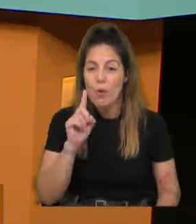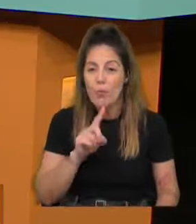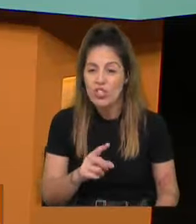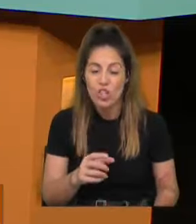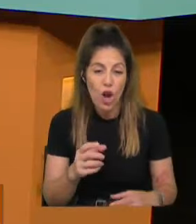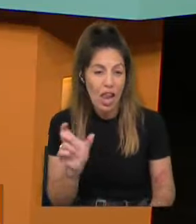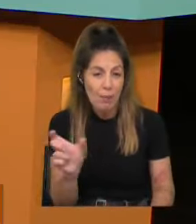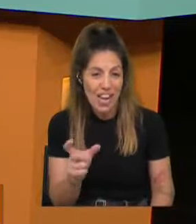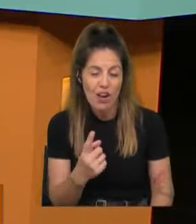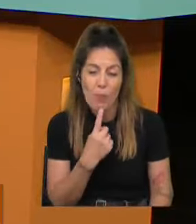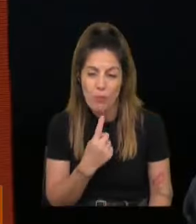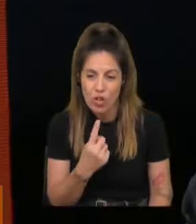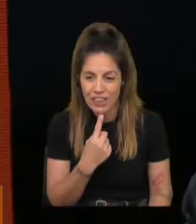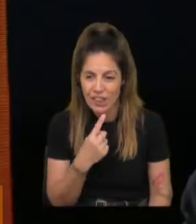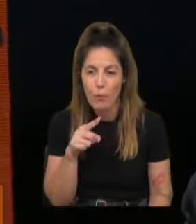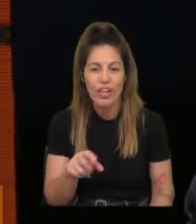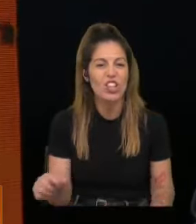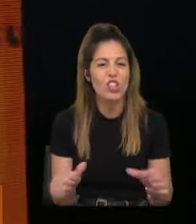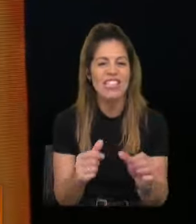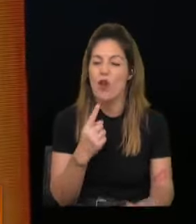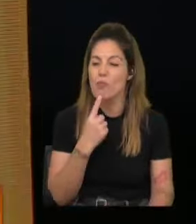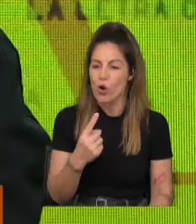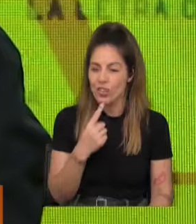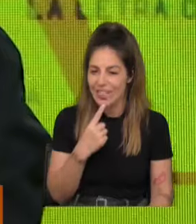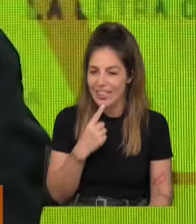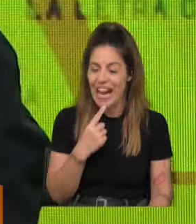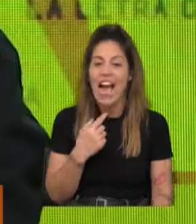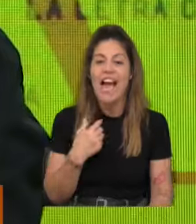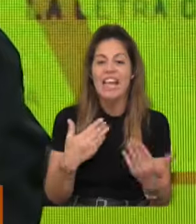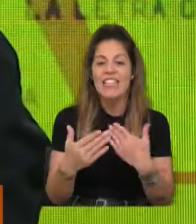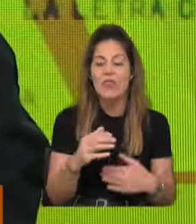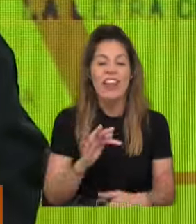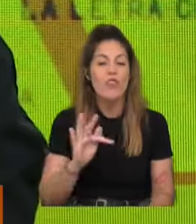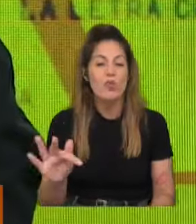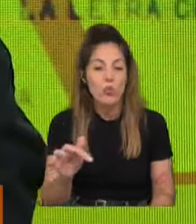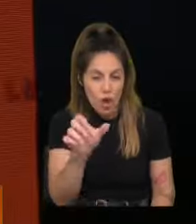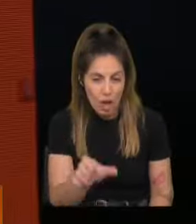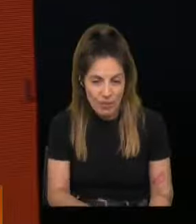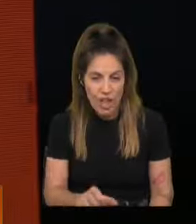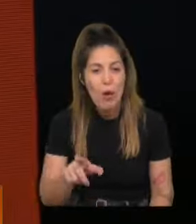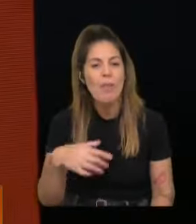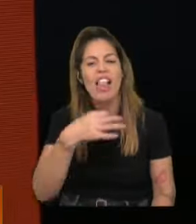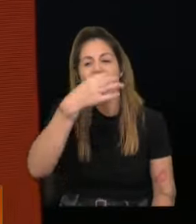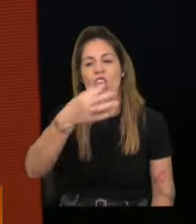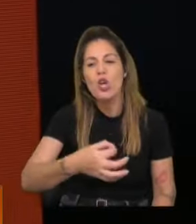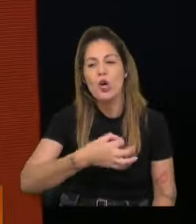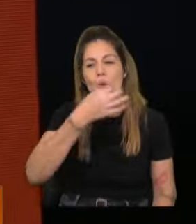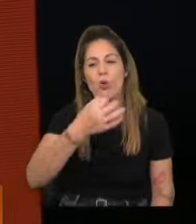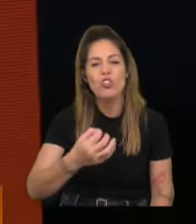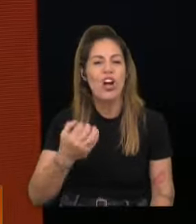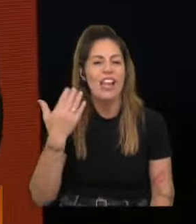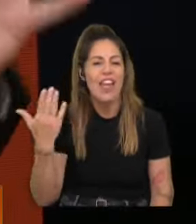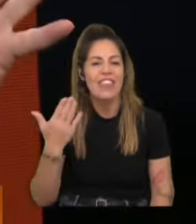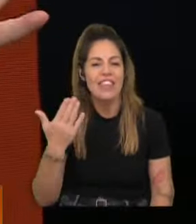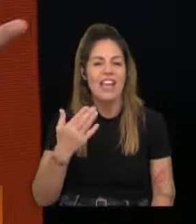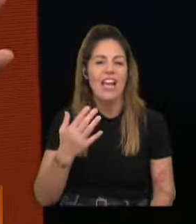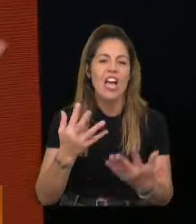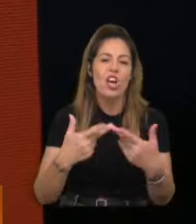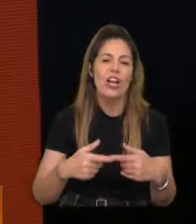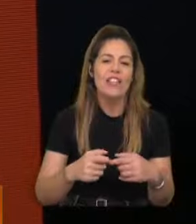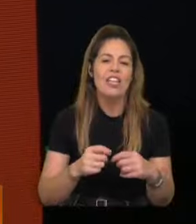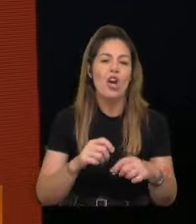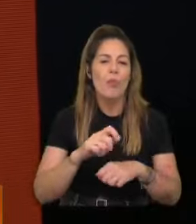sentido de la palabra porque esto es hacer política es hablar del futuro de la gente porque después viene el discurso de la derecha de que las organizaciones como el pcnt no pueden